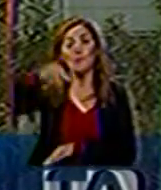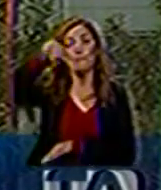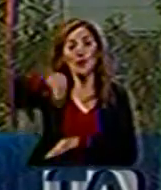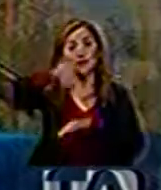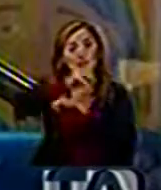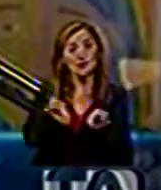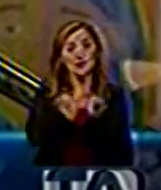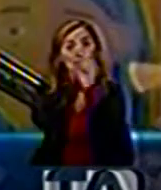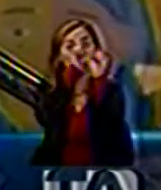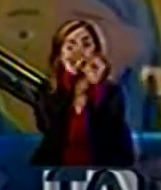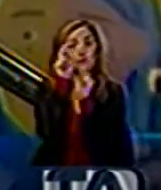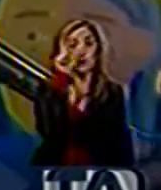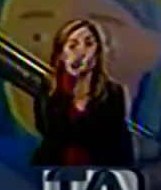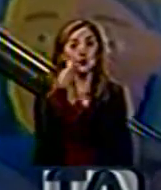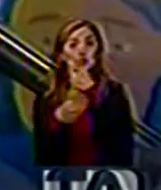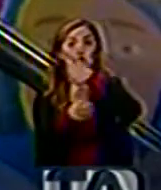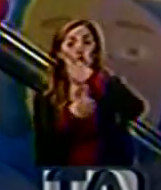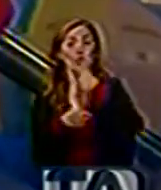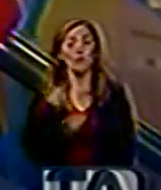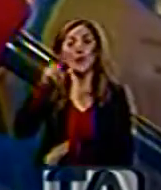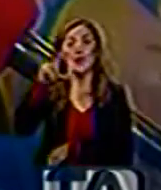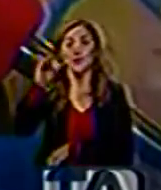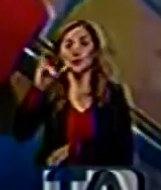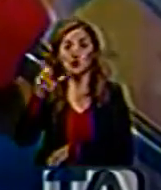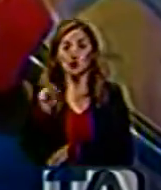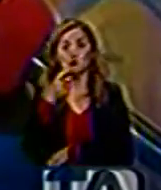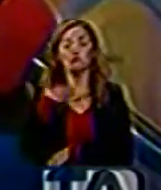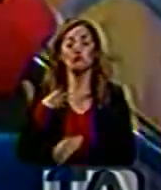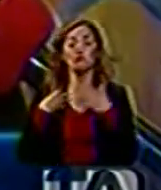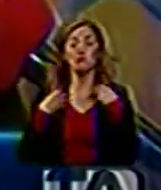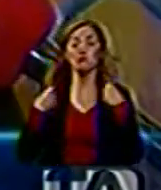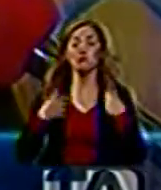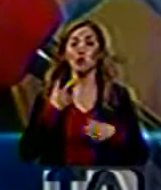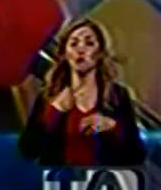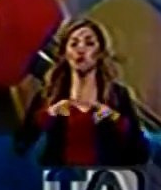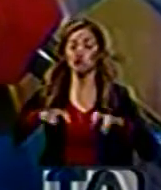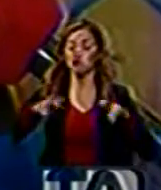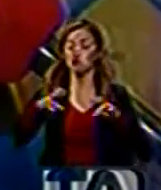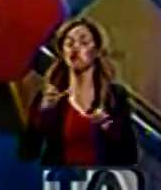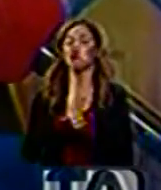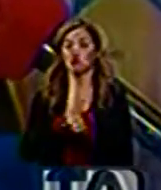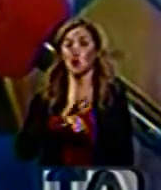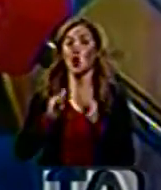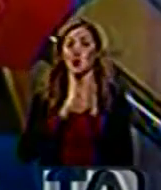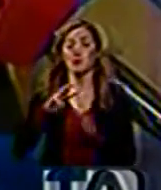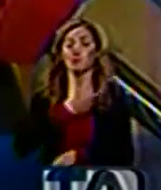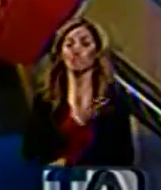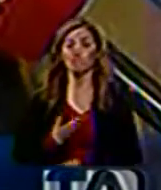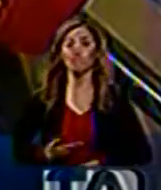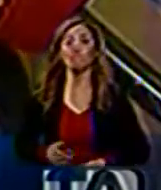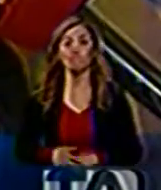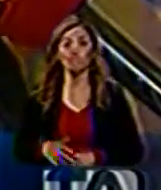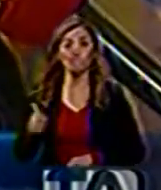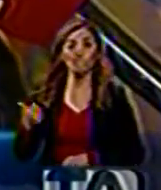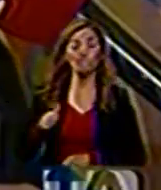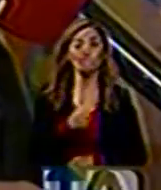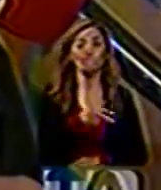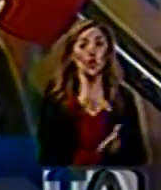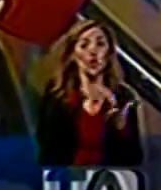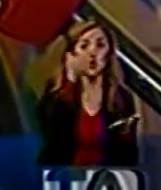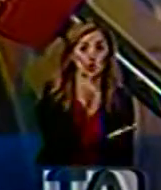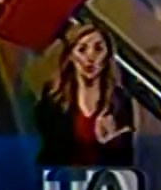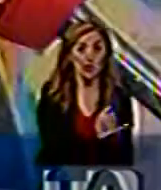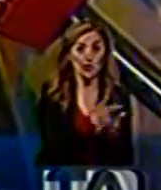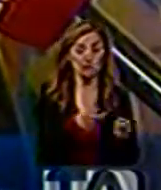la mañana, la fiscal general subrogante Ruth Palacios anticipaba que abriría una investigación. Acudiremos hasta el